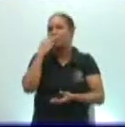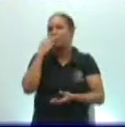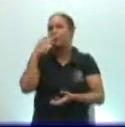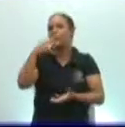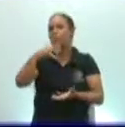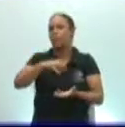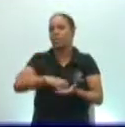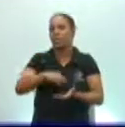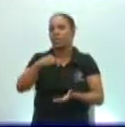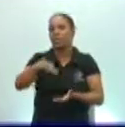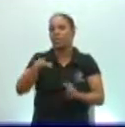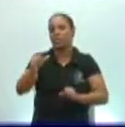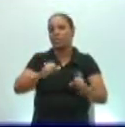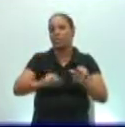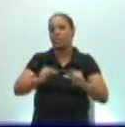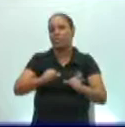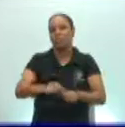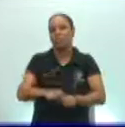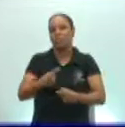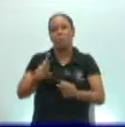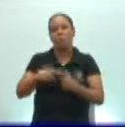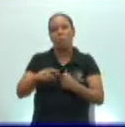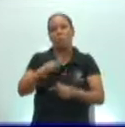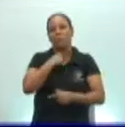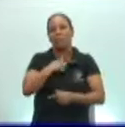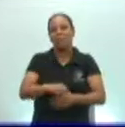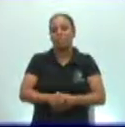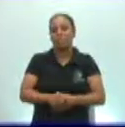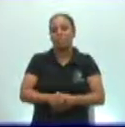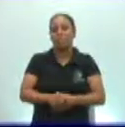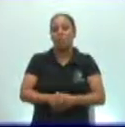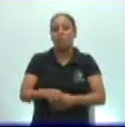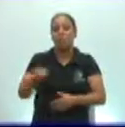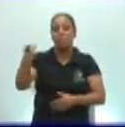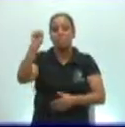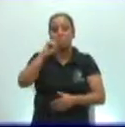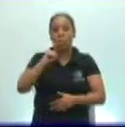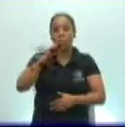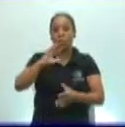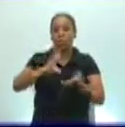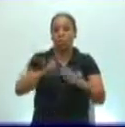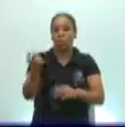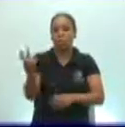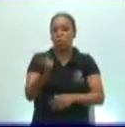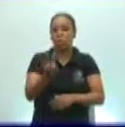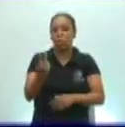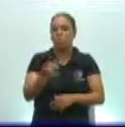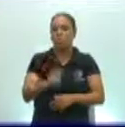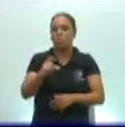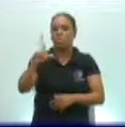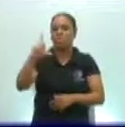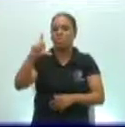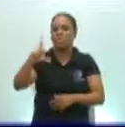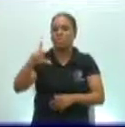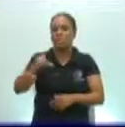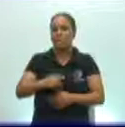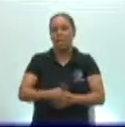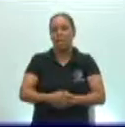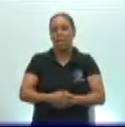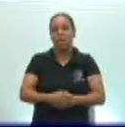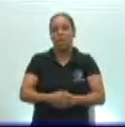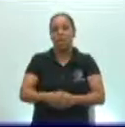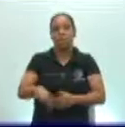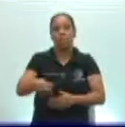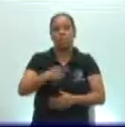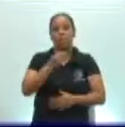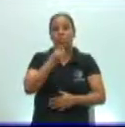fórmula química. Veamos otro ejemplo. Molécula formada por 2 átomos de cloro. Ustedes